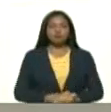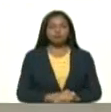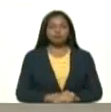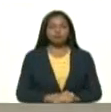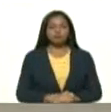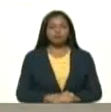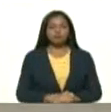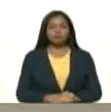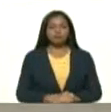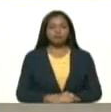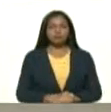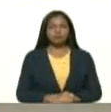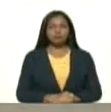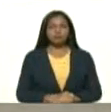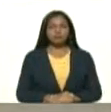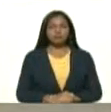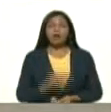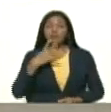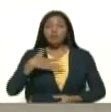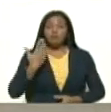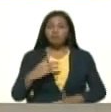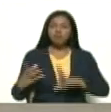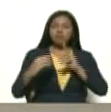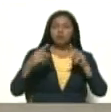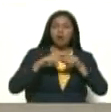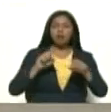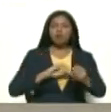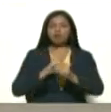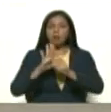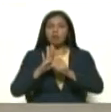para salirle al frente al coronavirus